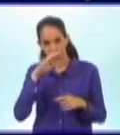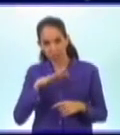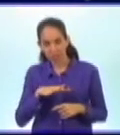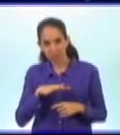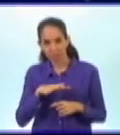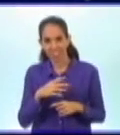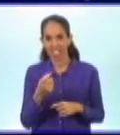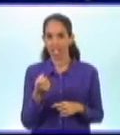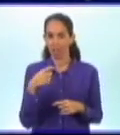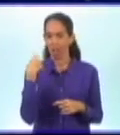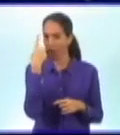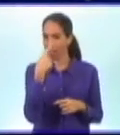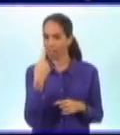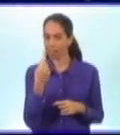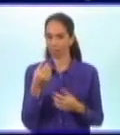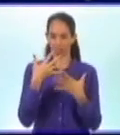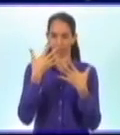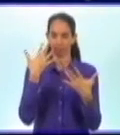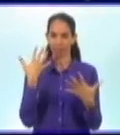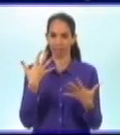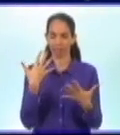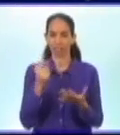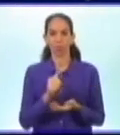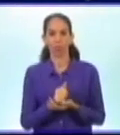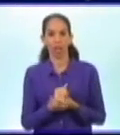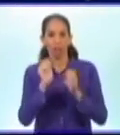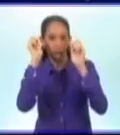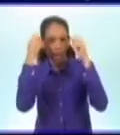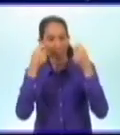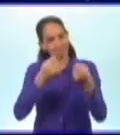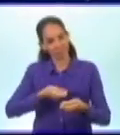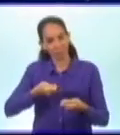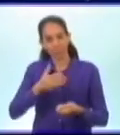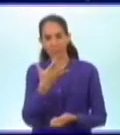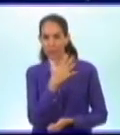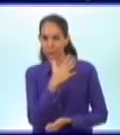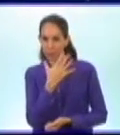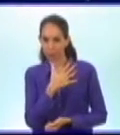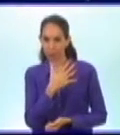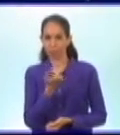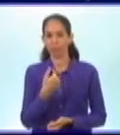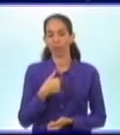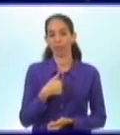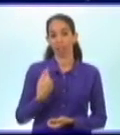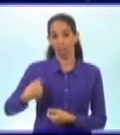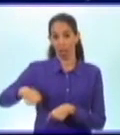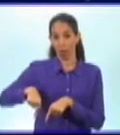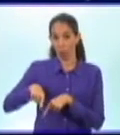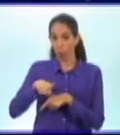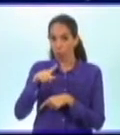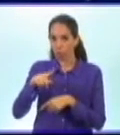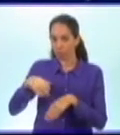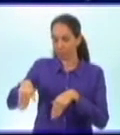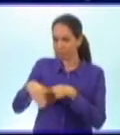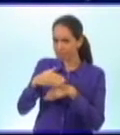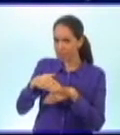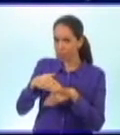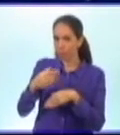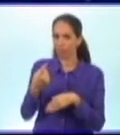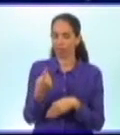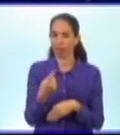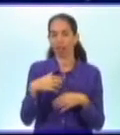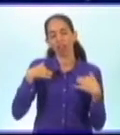el de todos los campesinos del lugar, más expresivo quizás al pasar a nuestro lado, pero incapaz de ocultar un